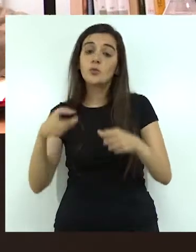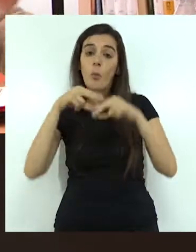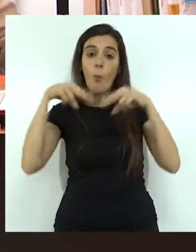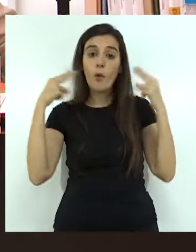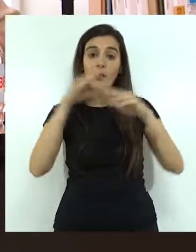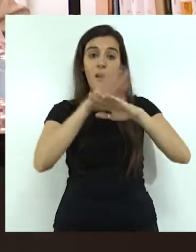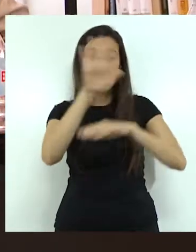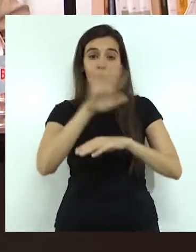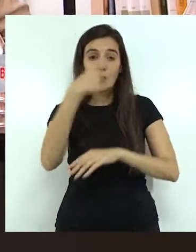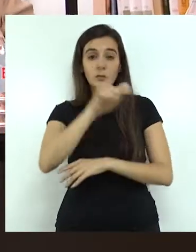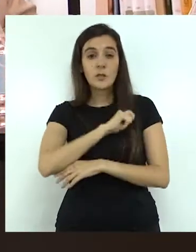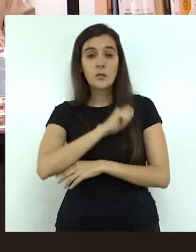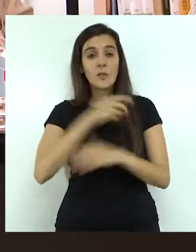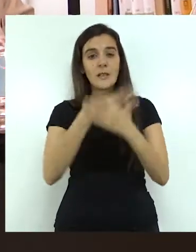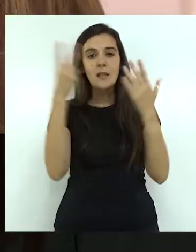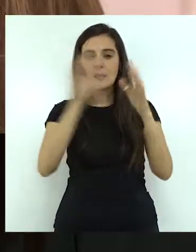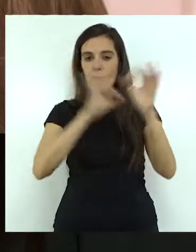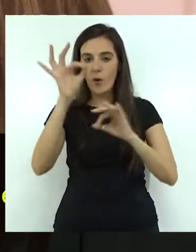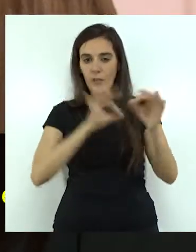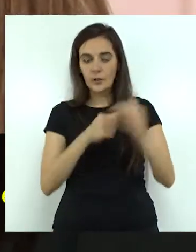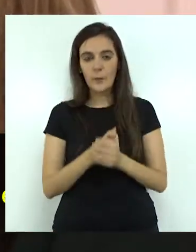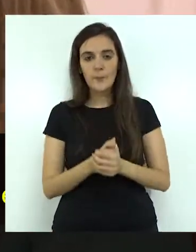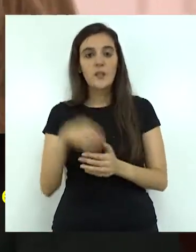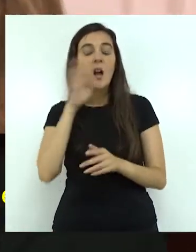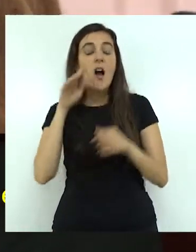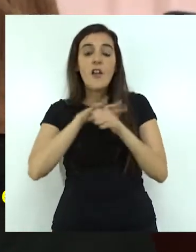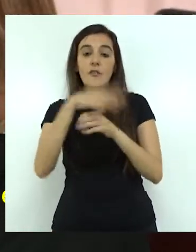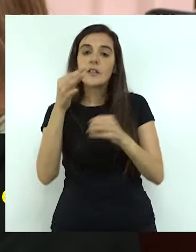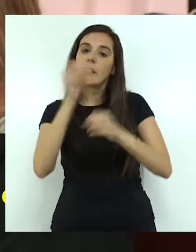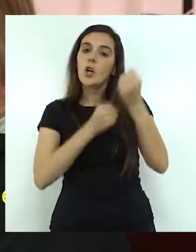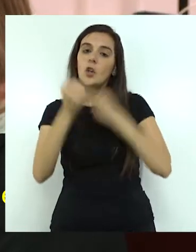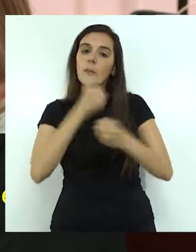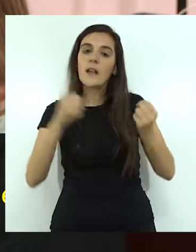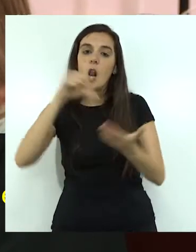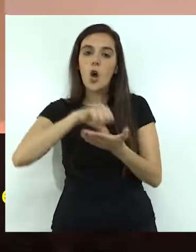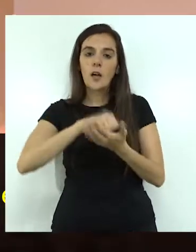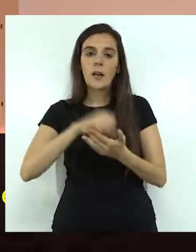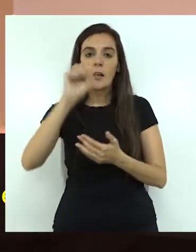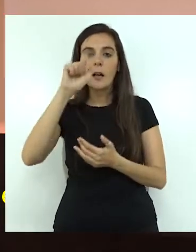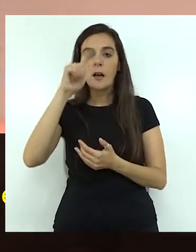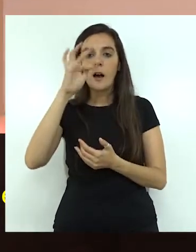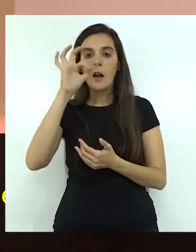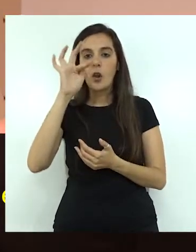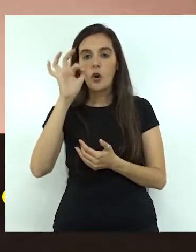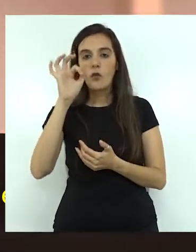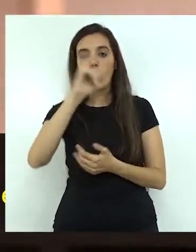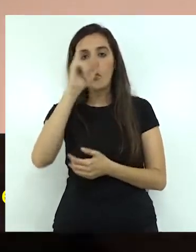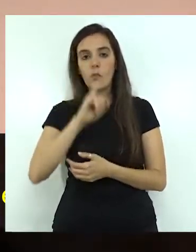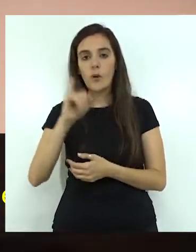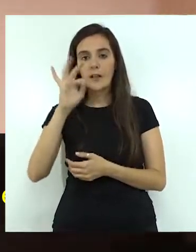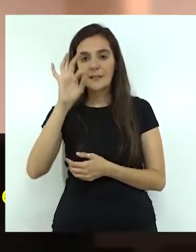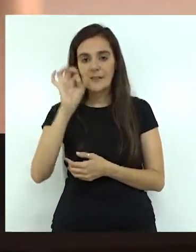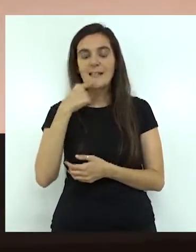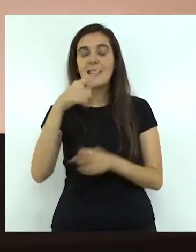17% lo que influye en la economía local adolfo hernández lafuente ha hecho un diagnóstico de la situación que se ha dado en las últimas